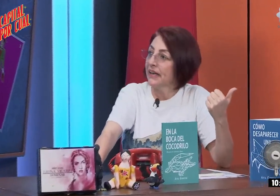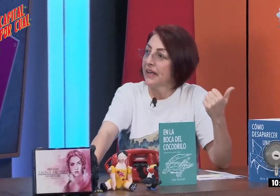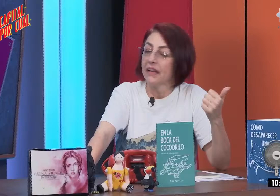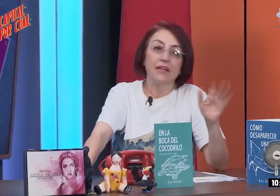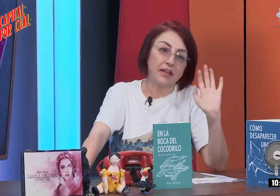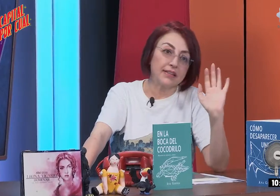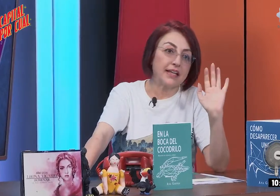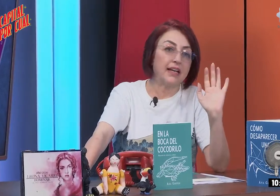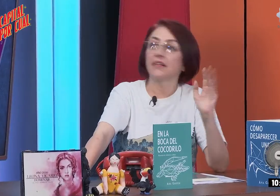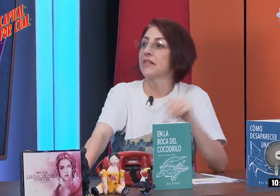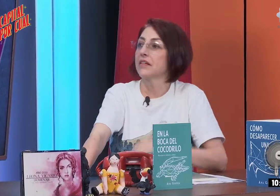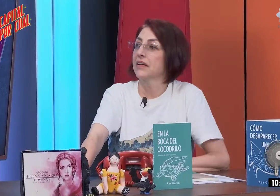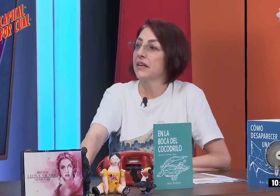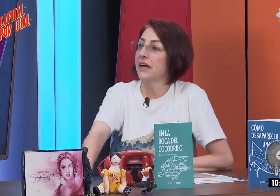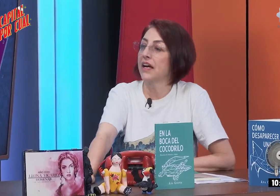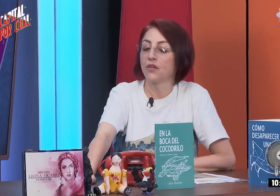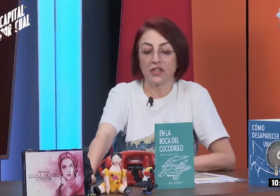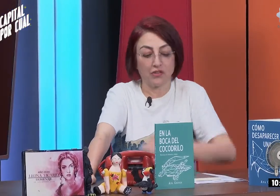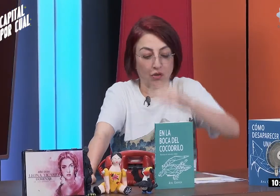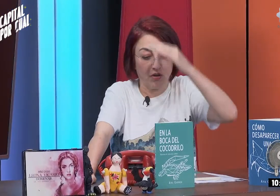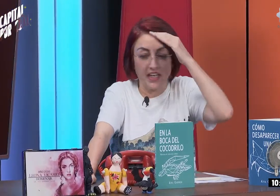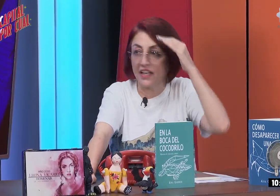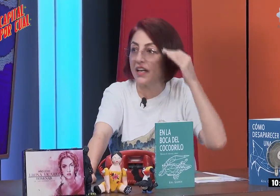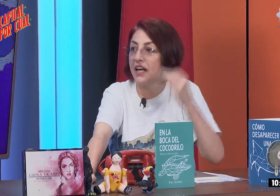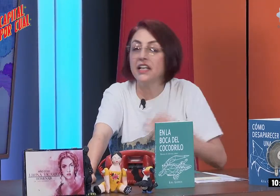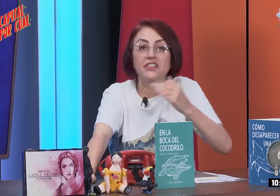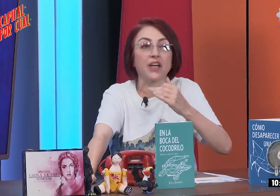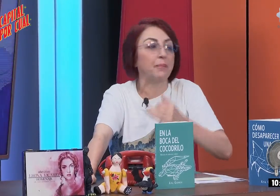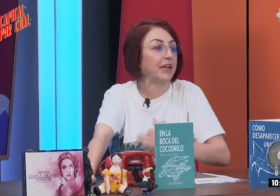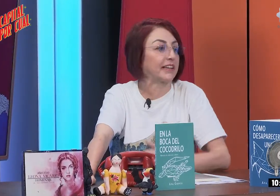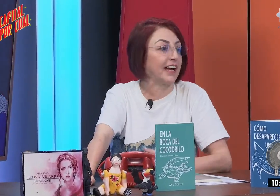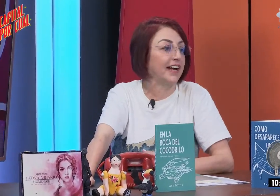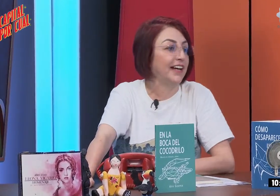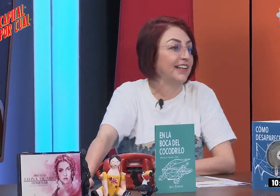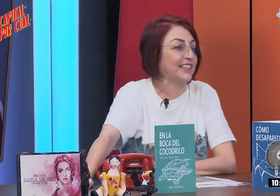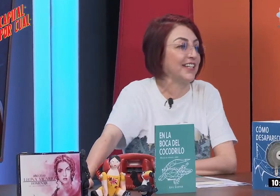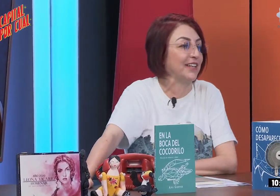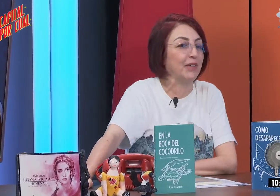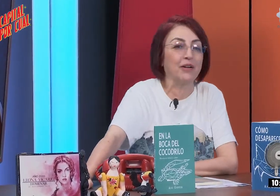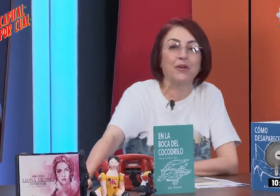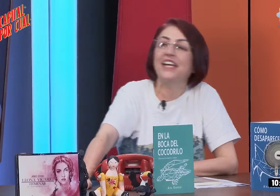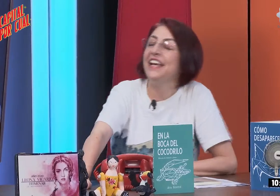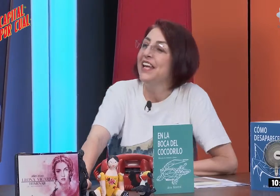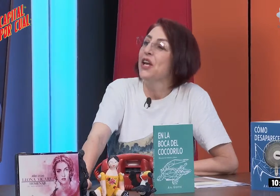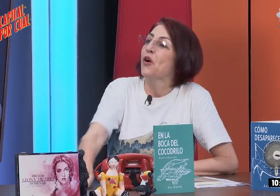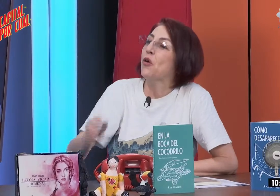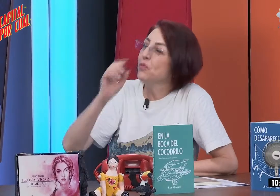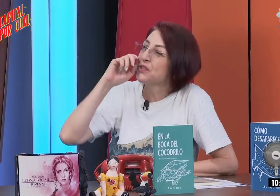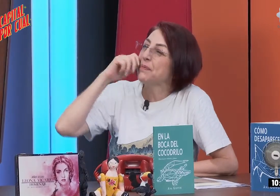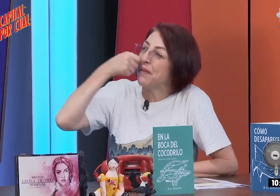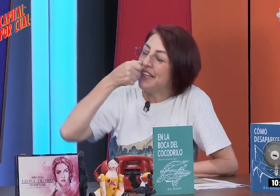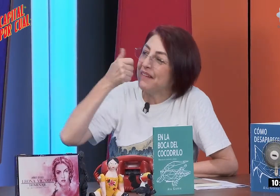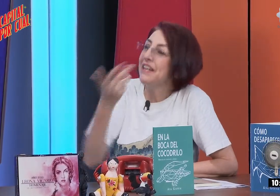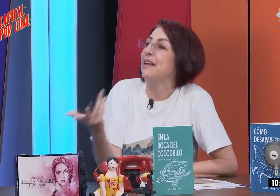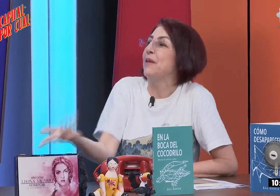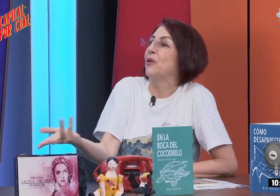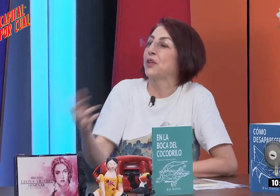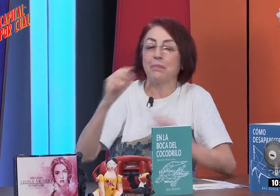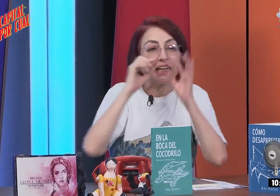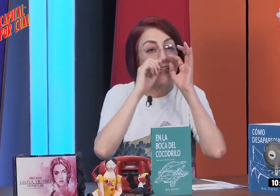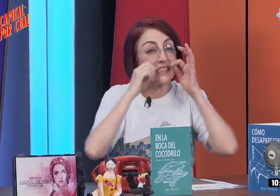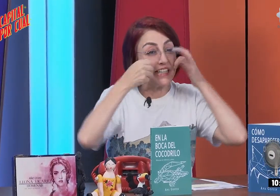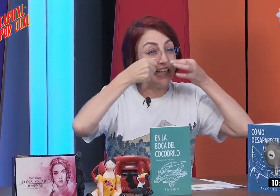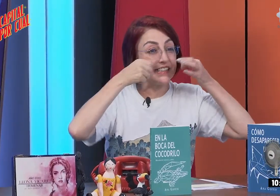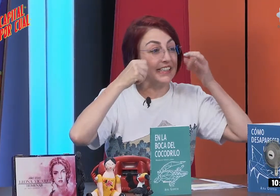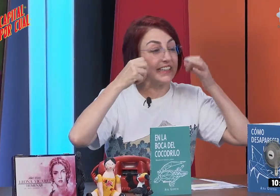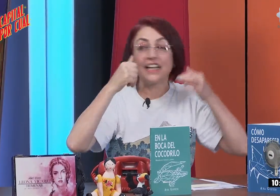Zapata. Así es, a general. A nuestro general Así es, Zapata. Chihuahua. Oye, ¿cómo se peinaban el bigote